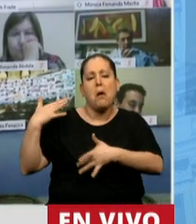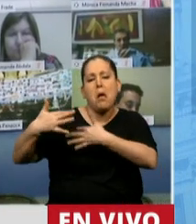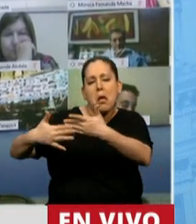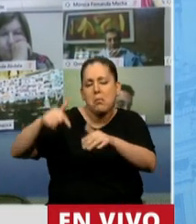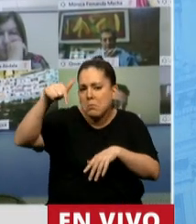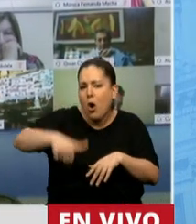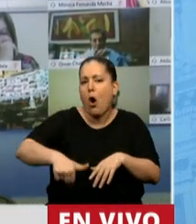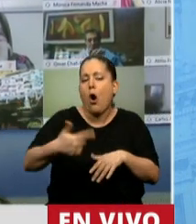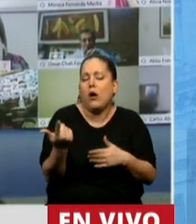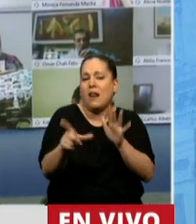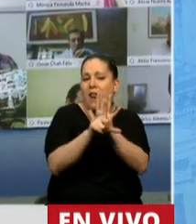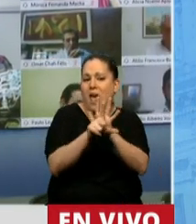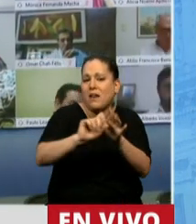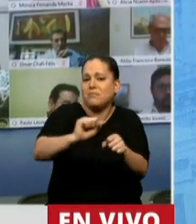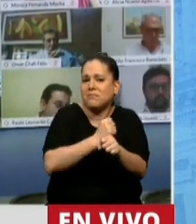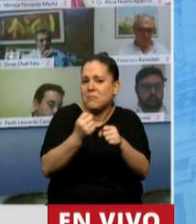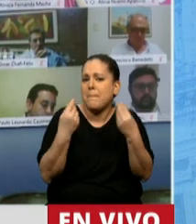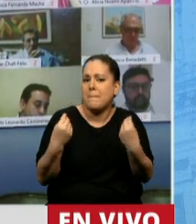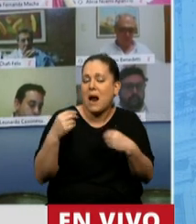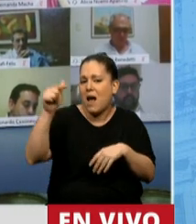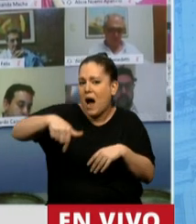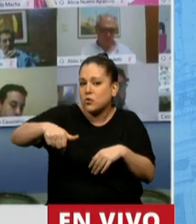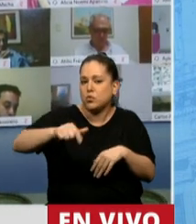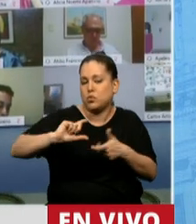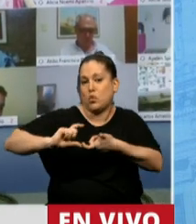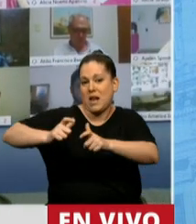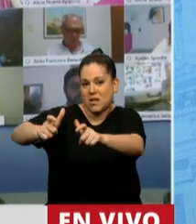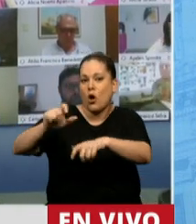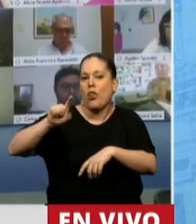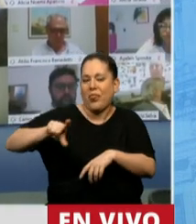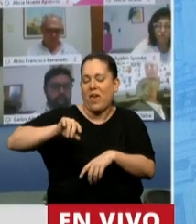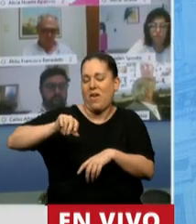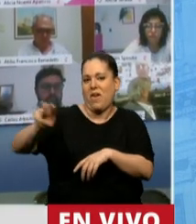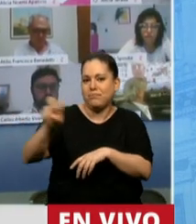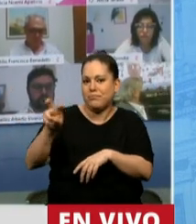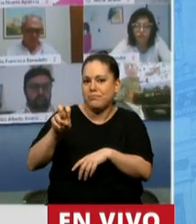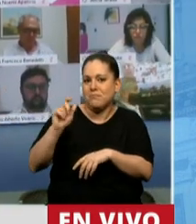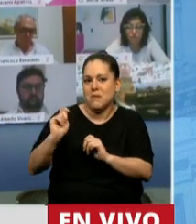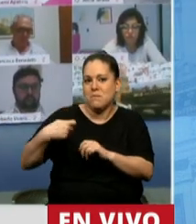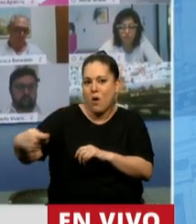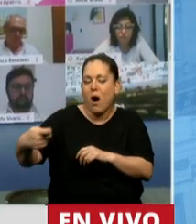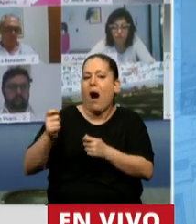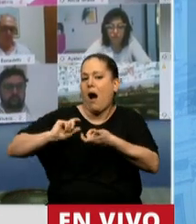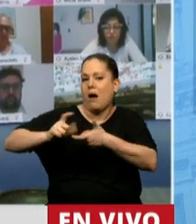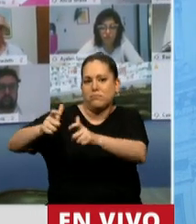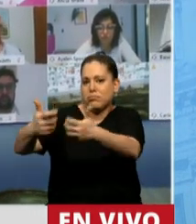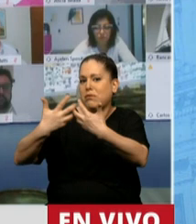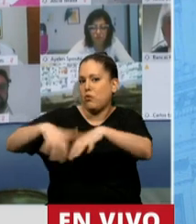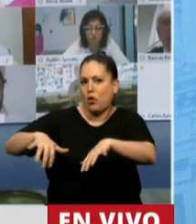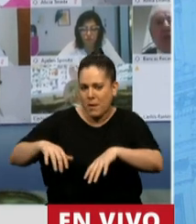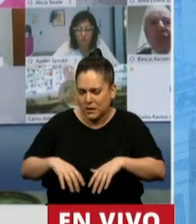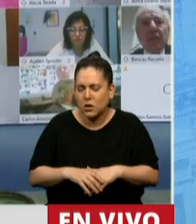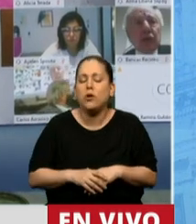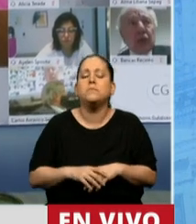posteriormente las ley que se sancionó fue para que la actualización periódica de los saberes hiciera en forma automática el gobierno de Mauricio ma